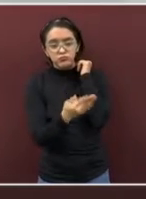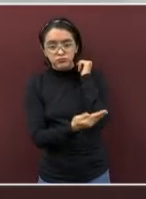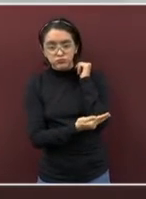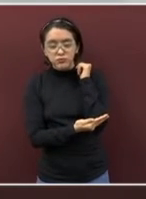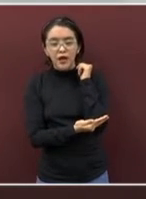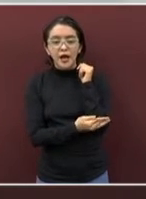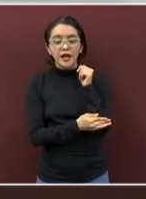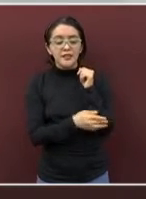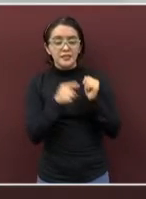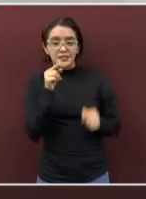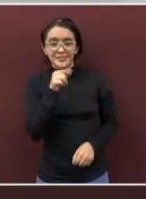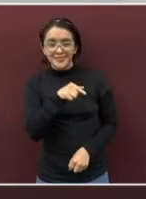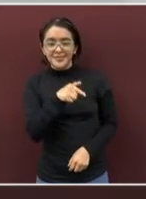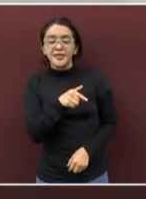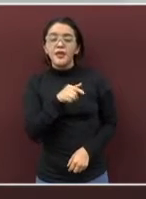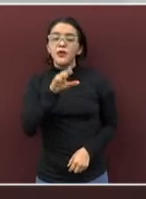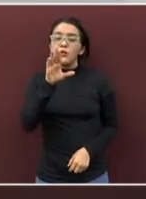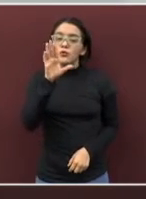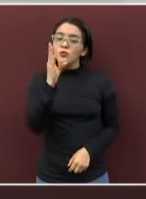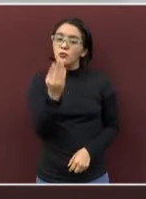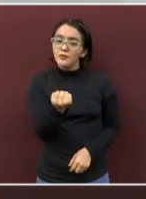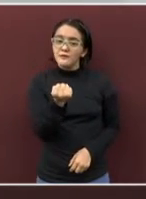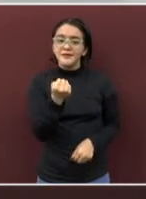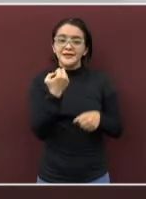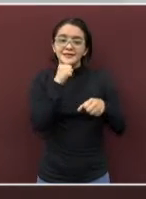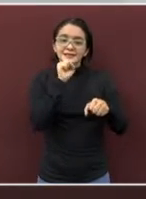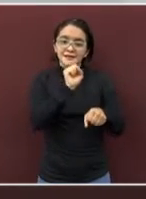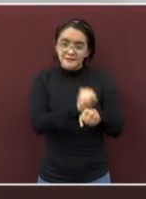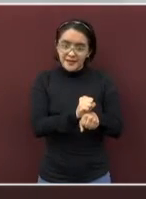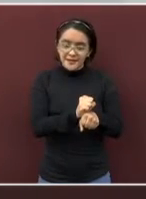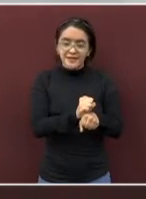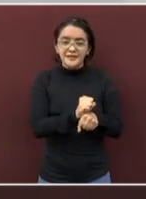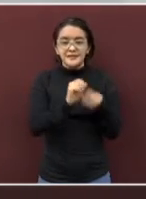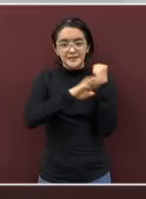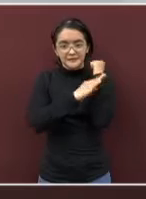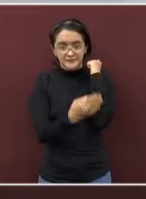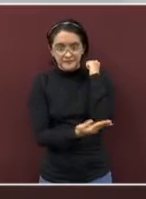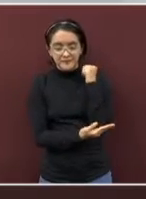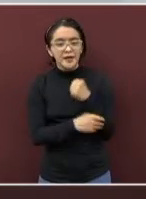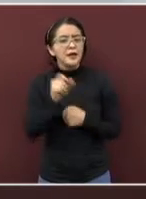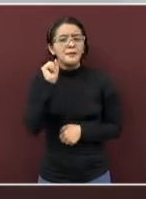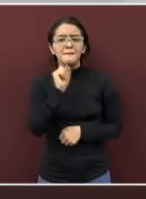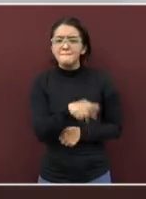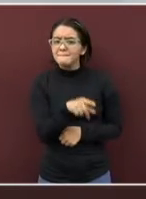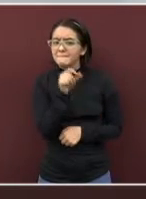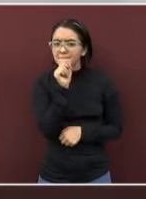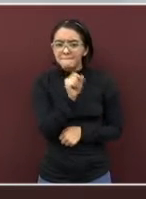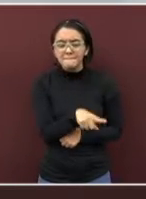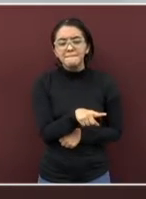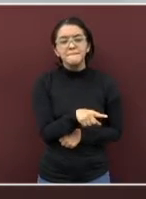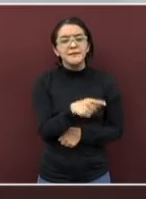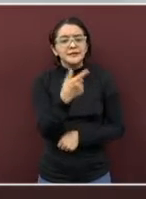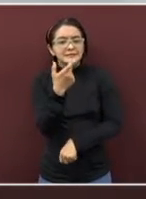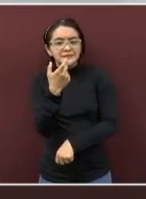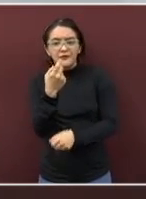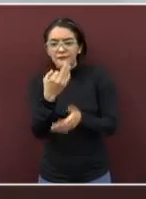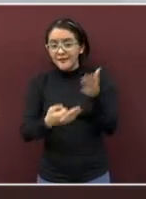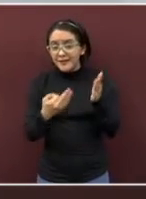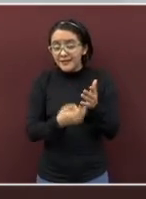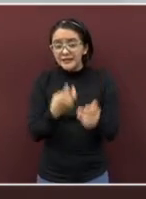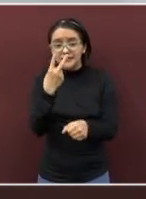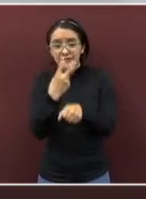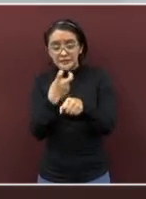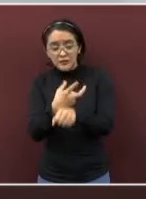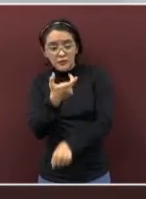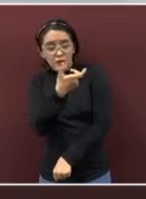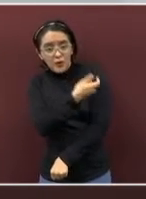novena semana de gestación también rezagos de segundas dosis y personas que no cuentan